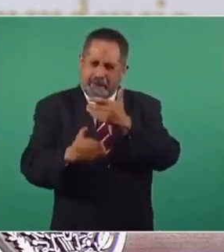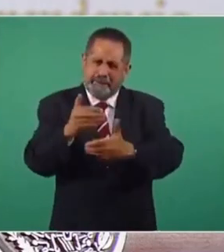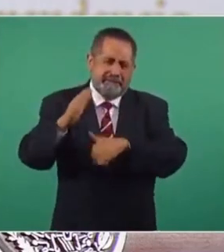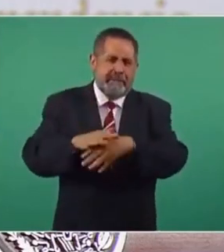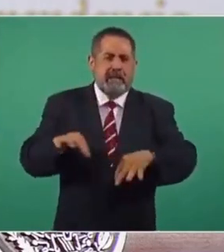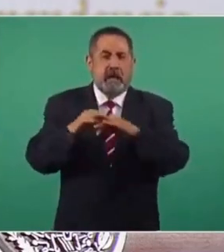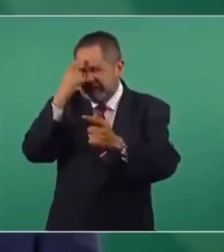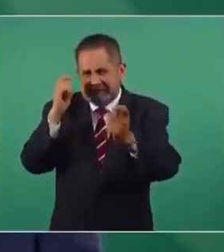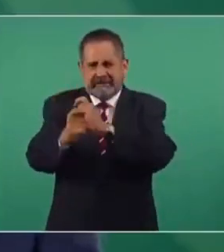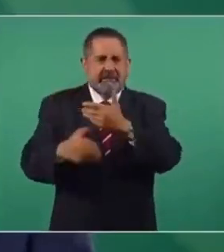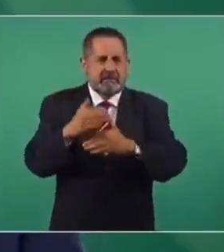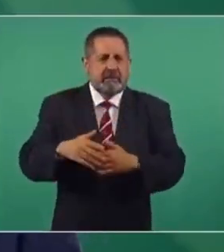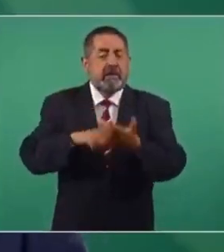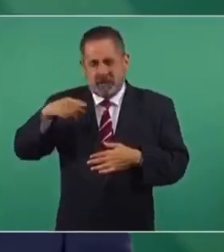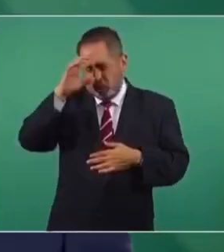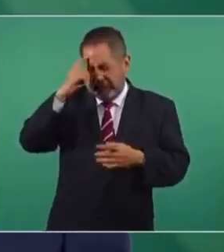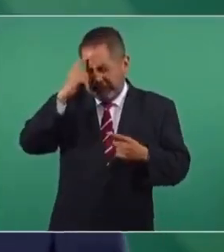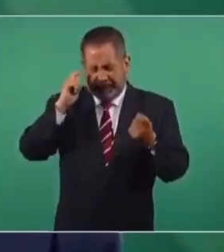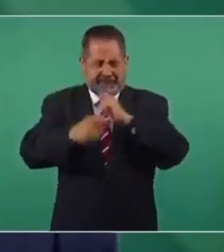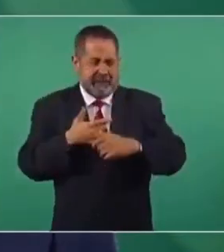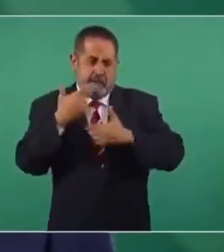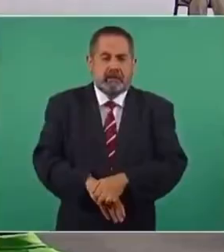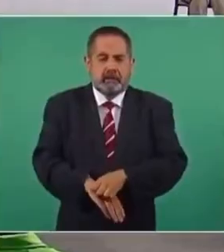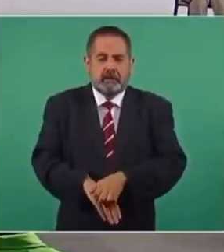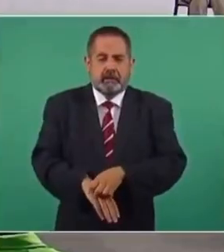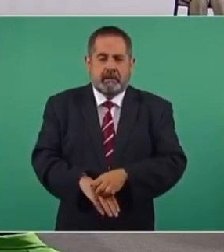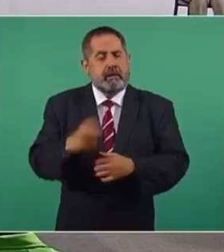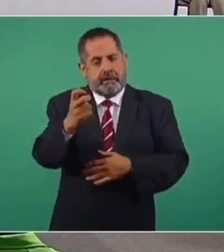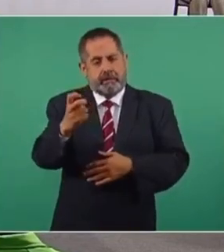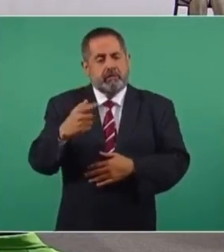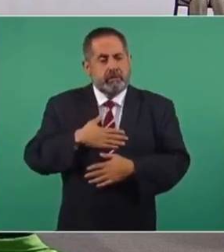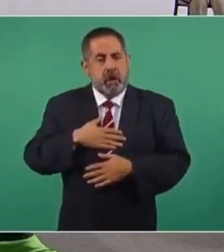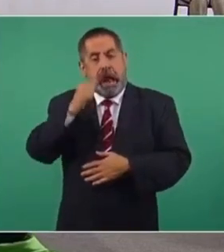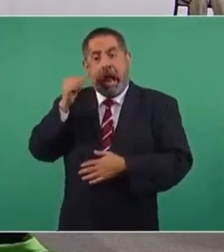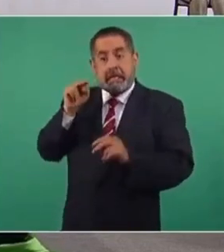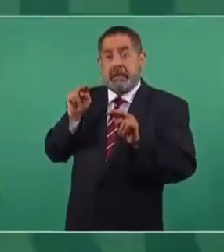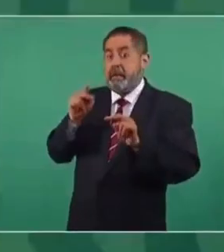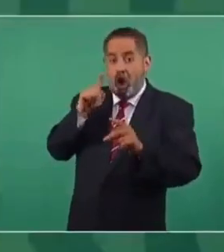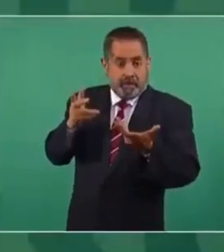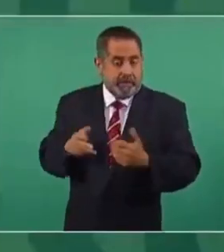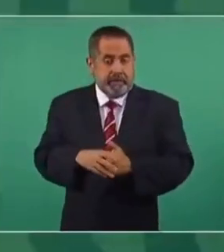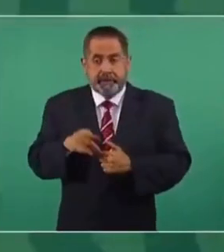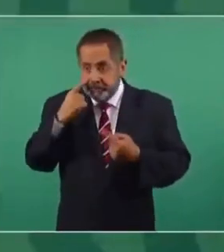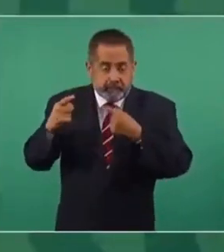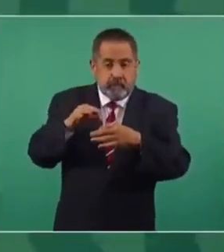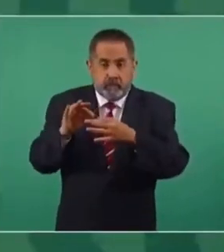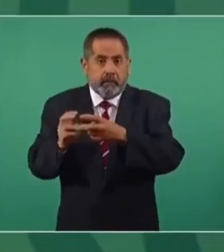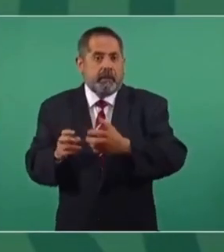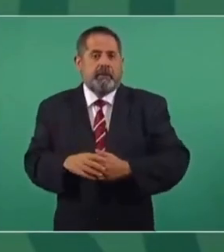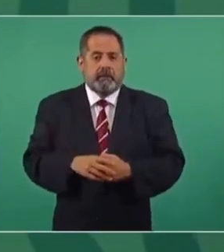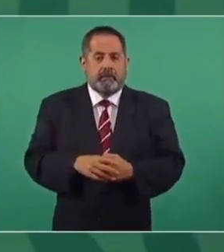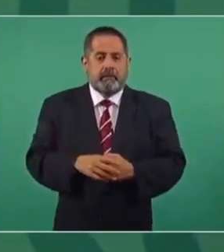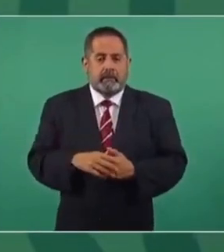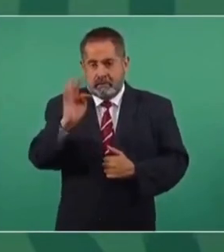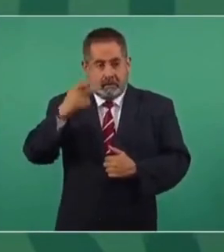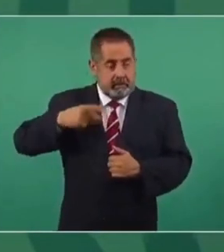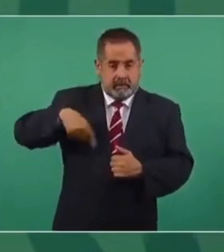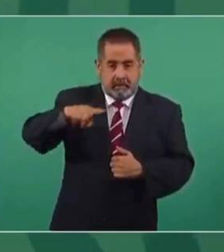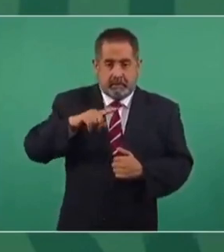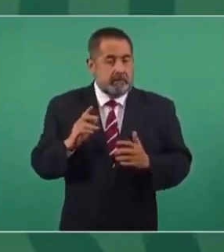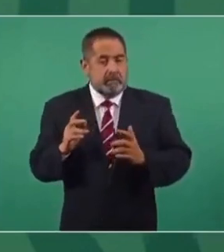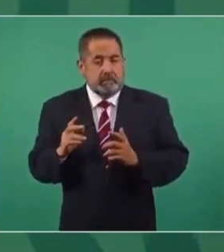casi irreversible. La revolución de las conciencias. Eso es lo más importante. Y eso fue lo que ayer estuvo en cuestión. Si la